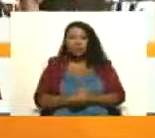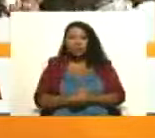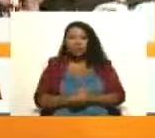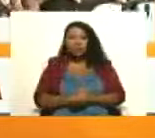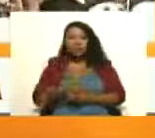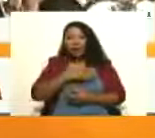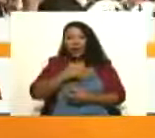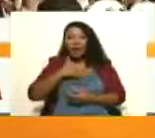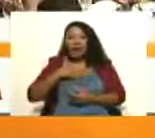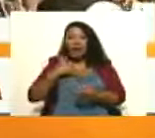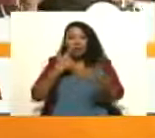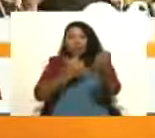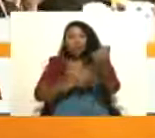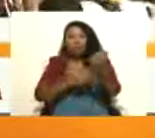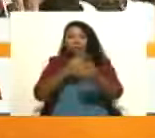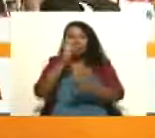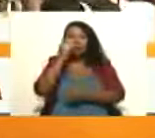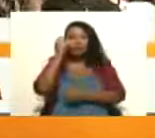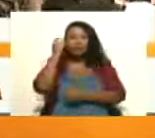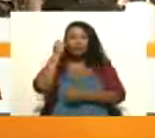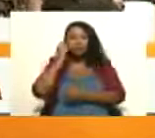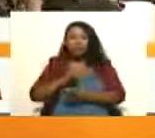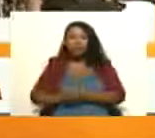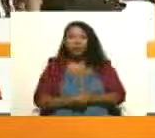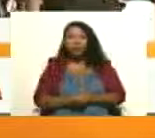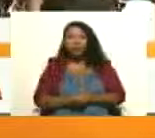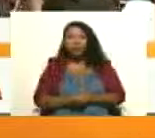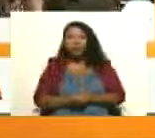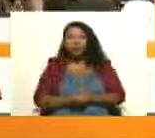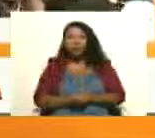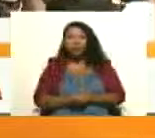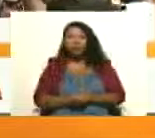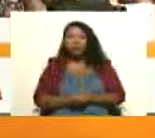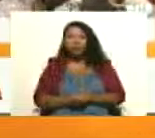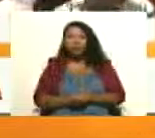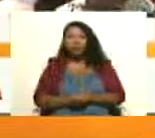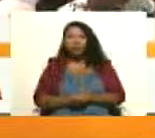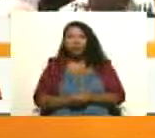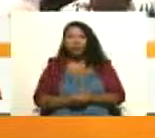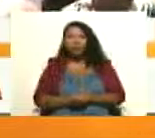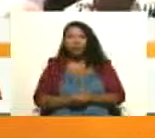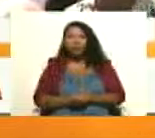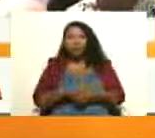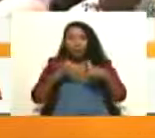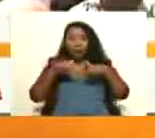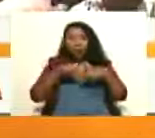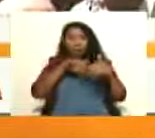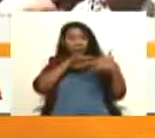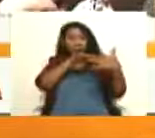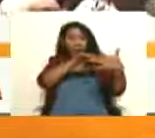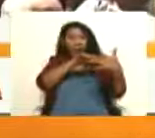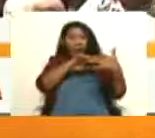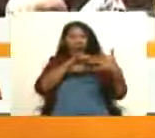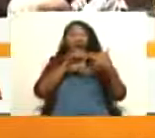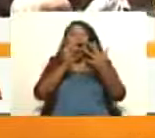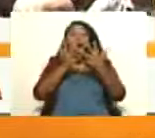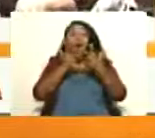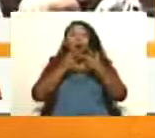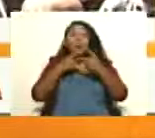queridas hermanas, queridos hermanos, esta no es una batalla de colores